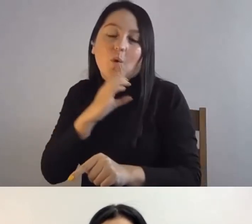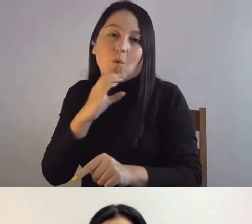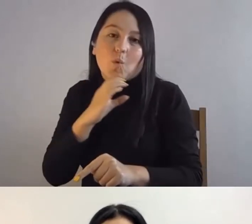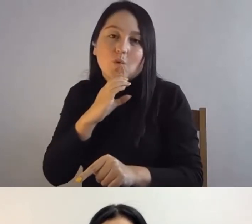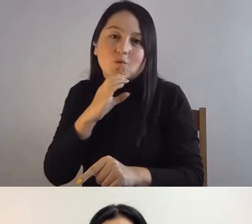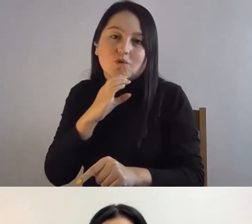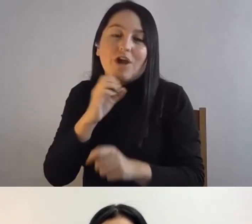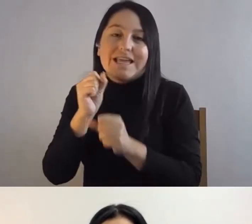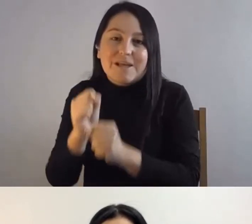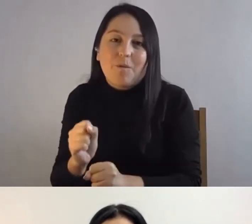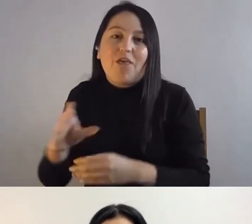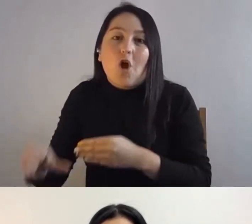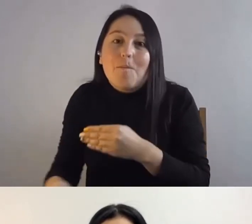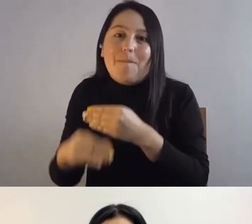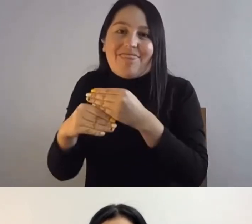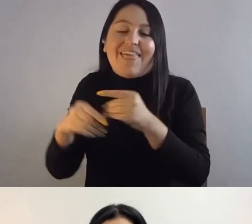complementan?